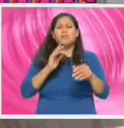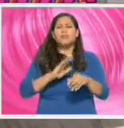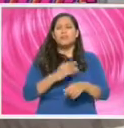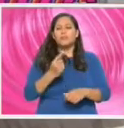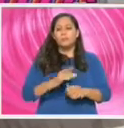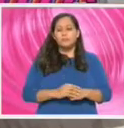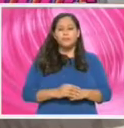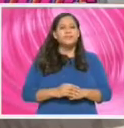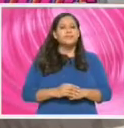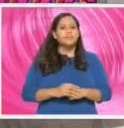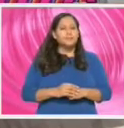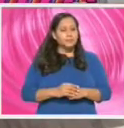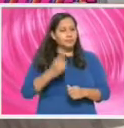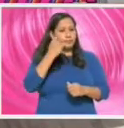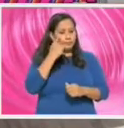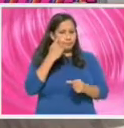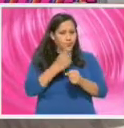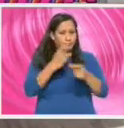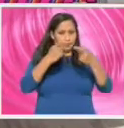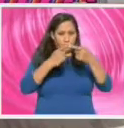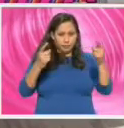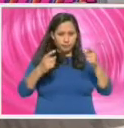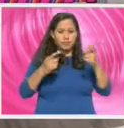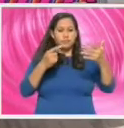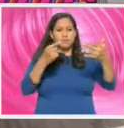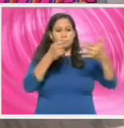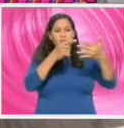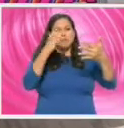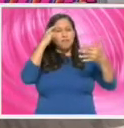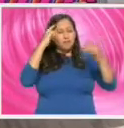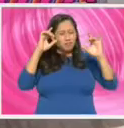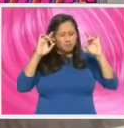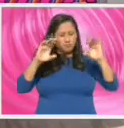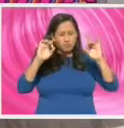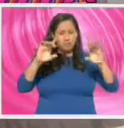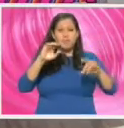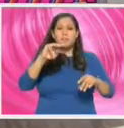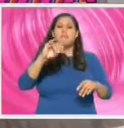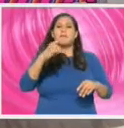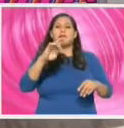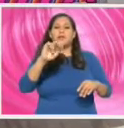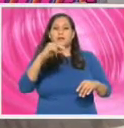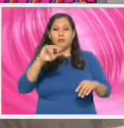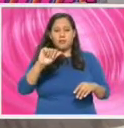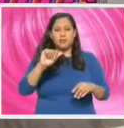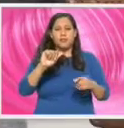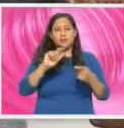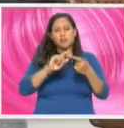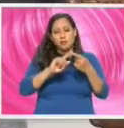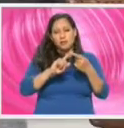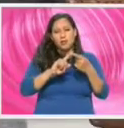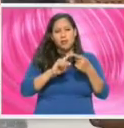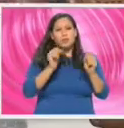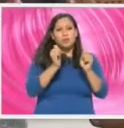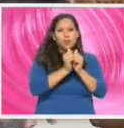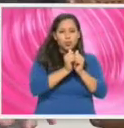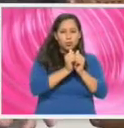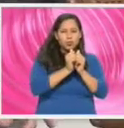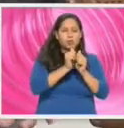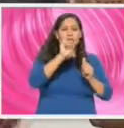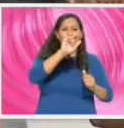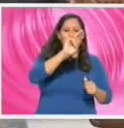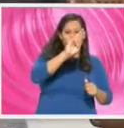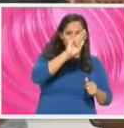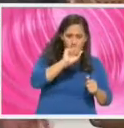Mira, hay que diferenciar en los tipos de migraña. Tenemos una migraña que es una migraña con aura y una migraña sin